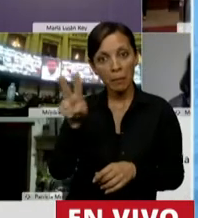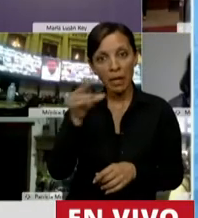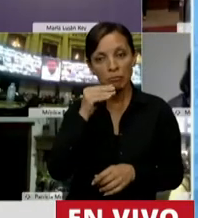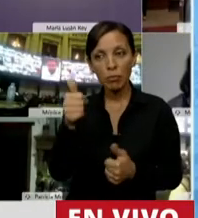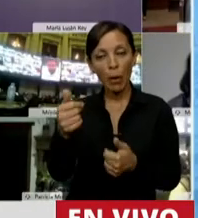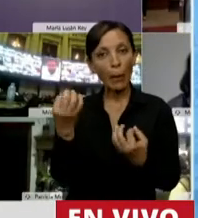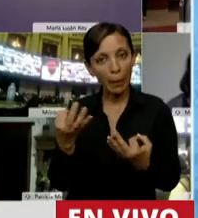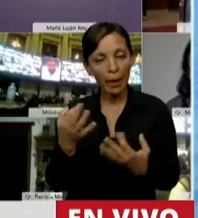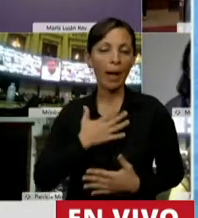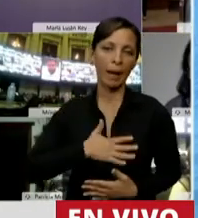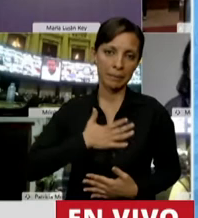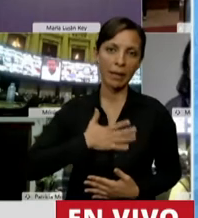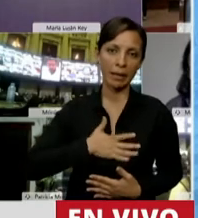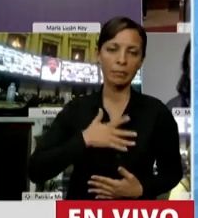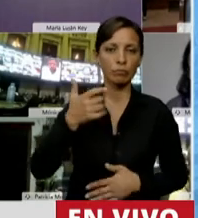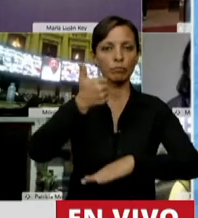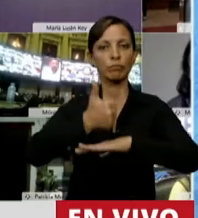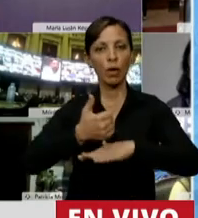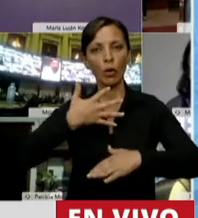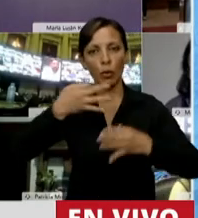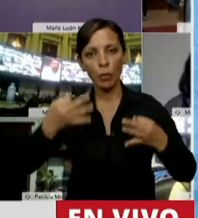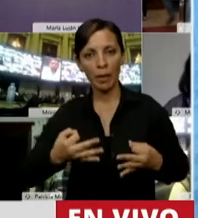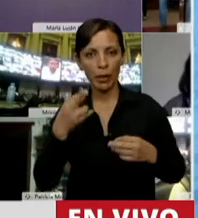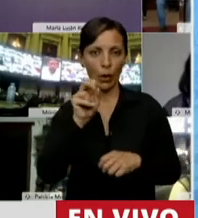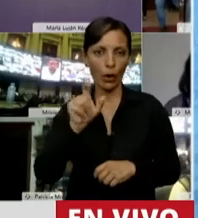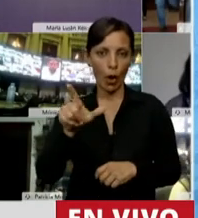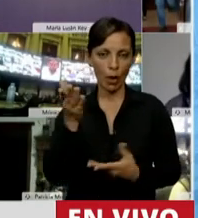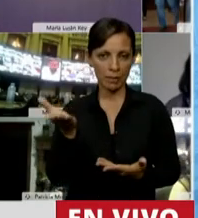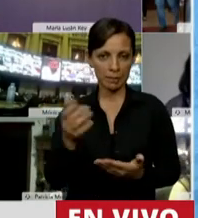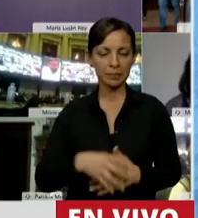y cumpliendo con su rol.